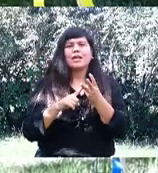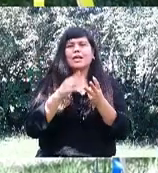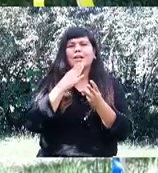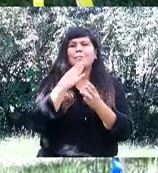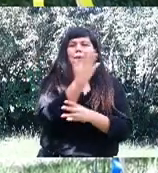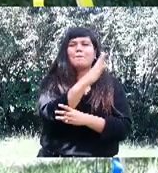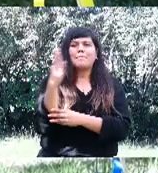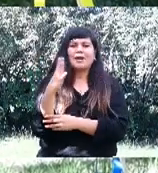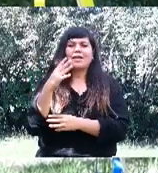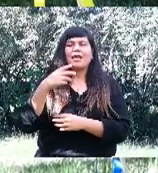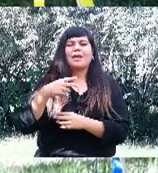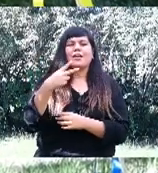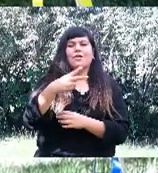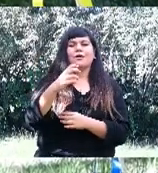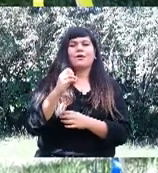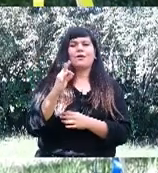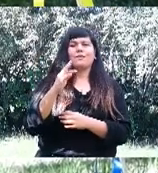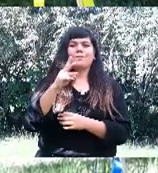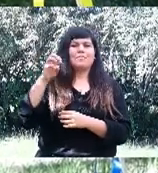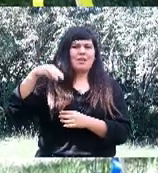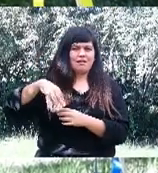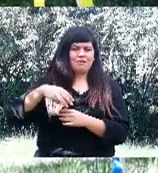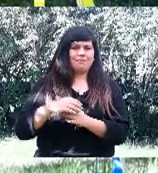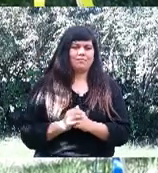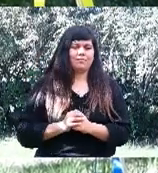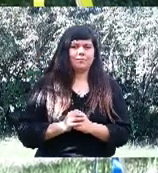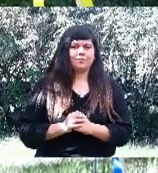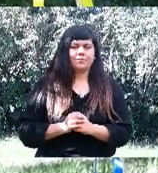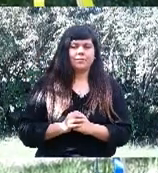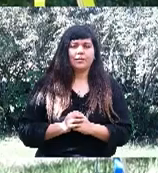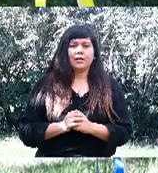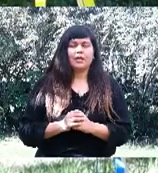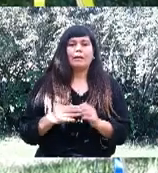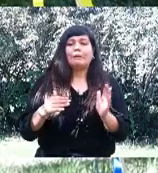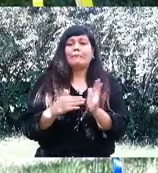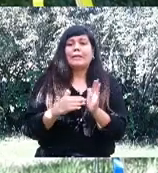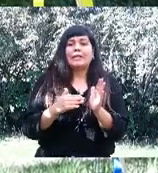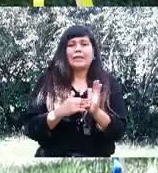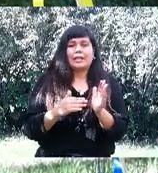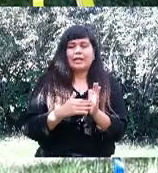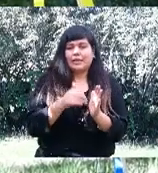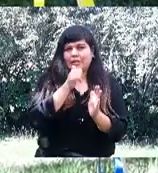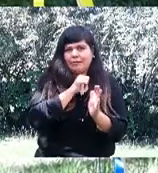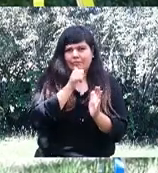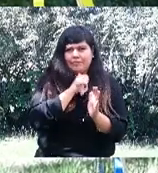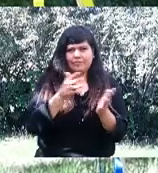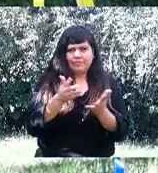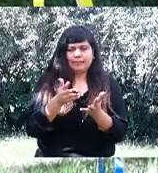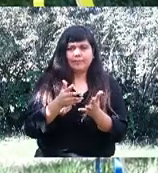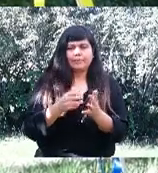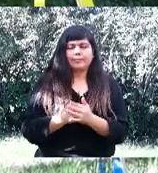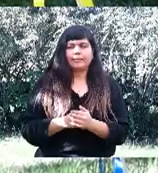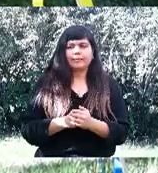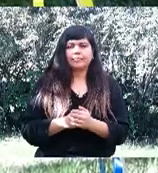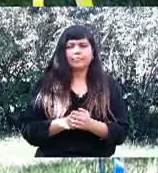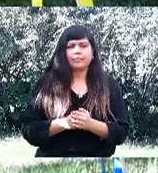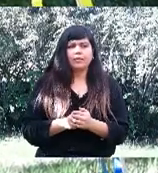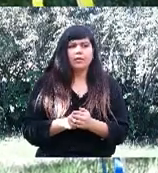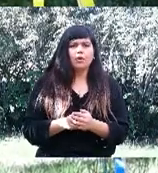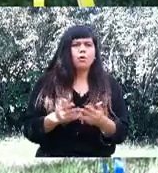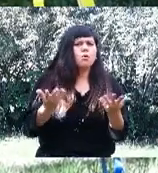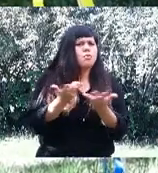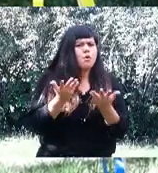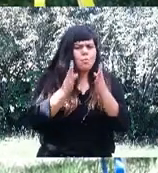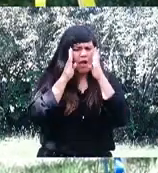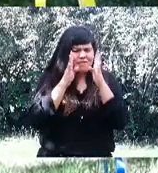eh eh y queda pendiente ahí un poco el fondo eh la qué cómo cómo